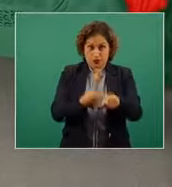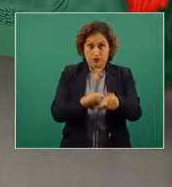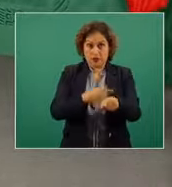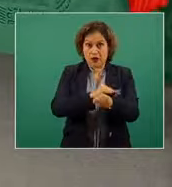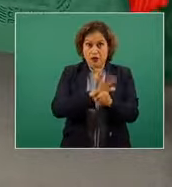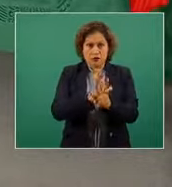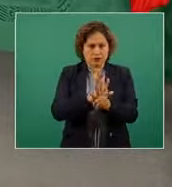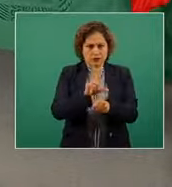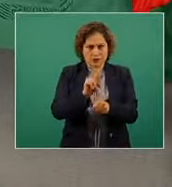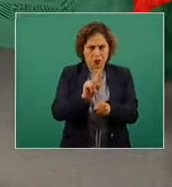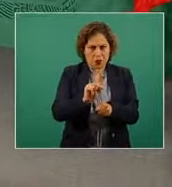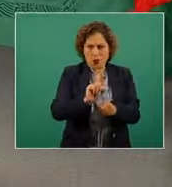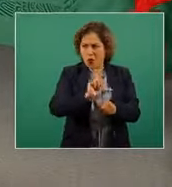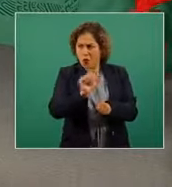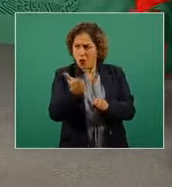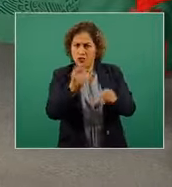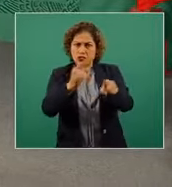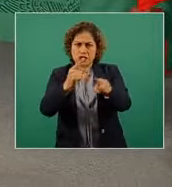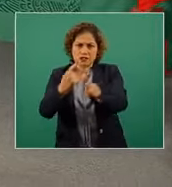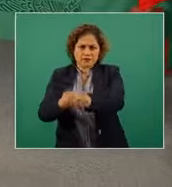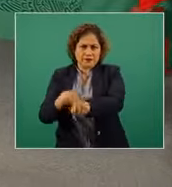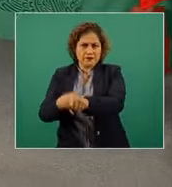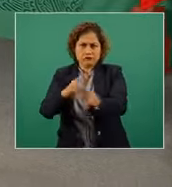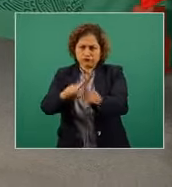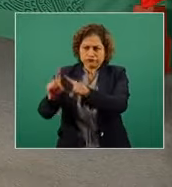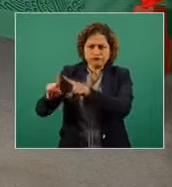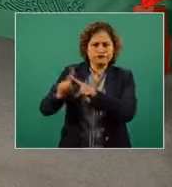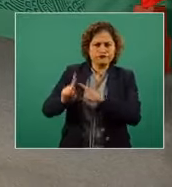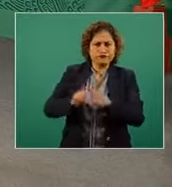enfermos. Nada más quería